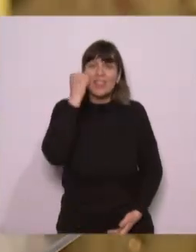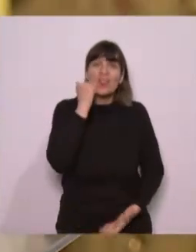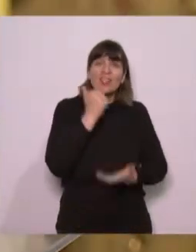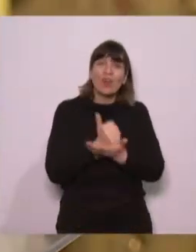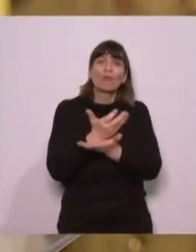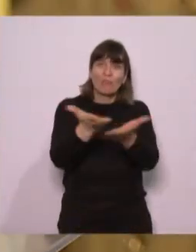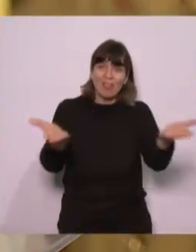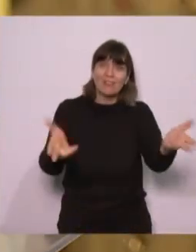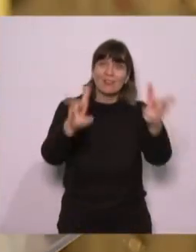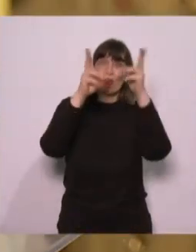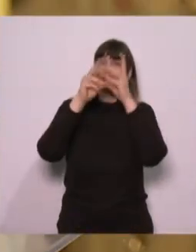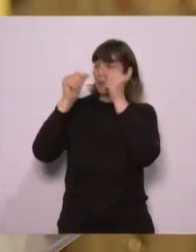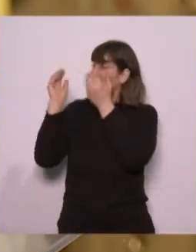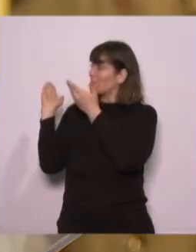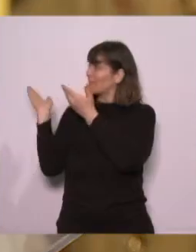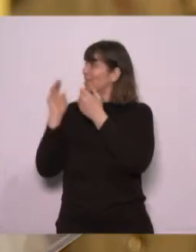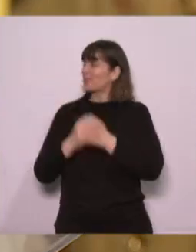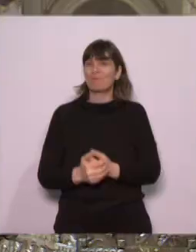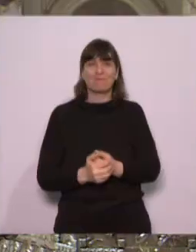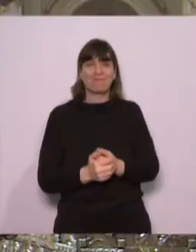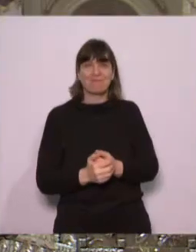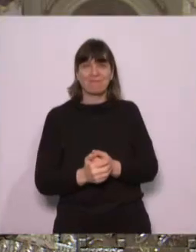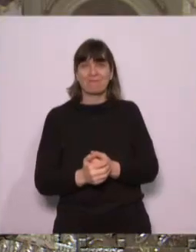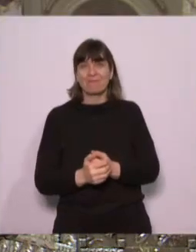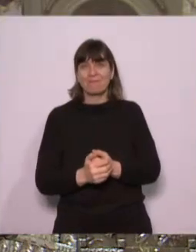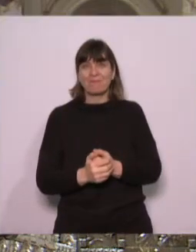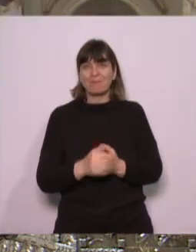Que el Señor esté con ustedes.